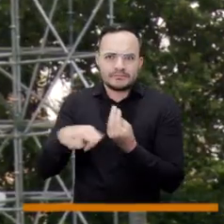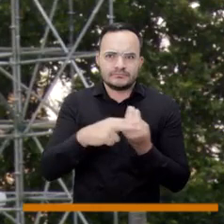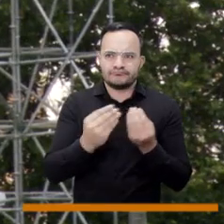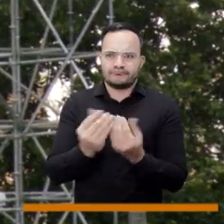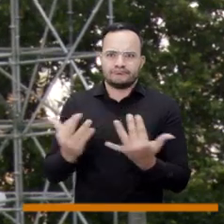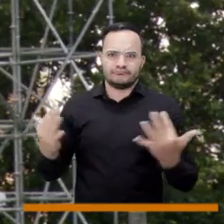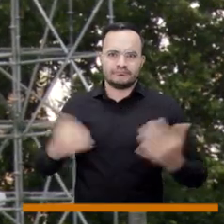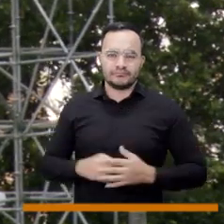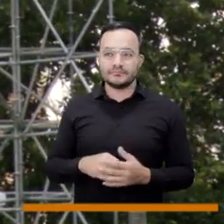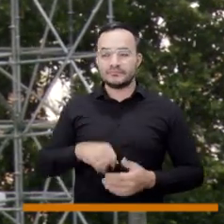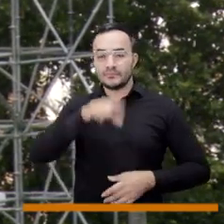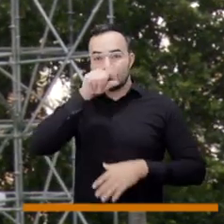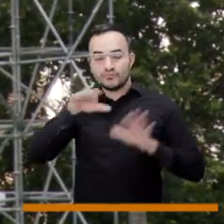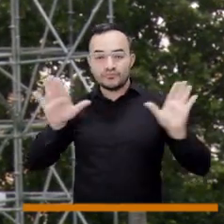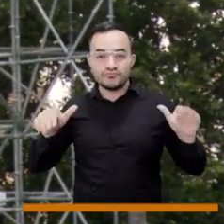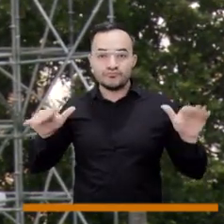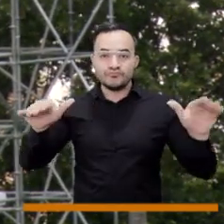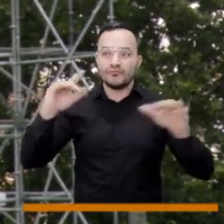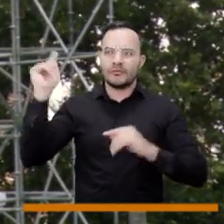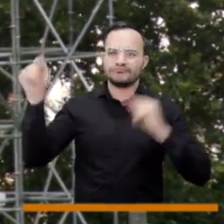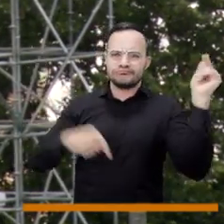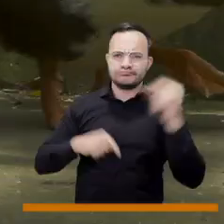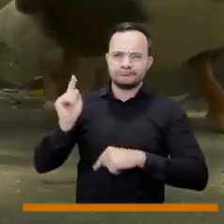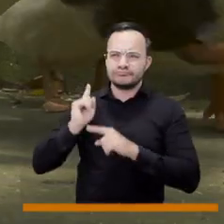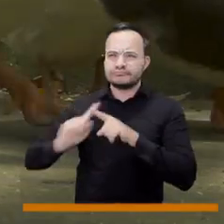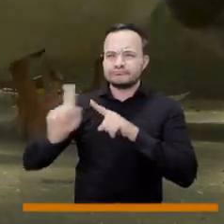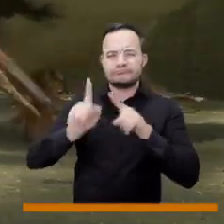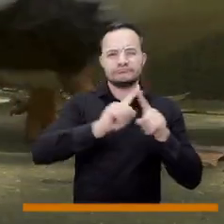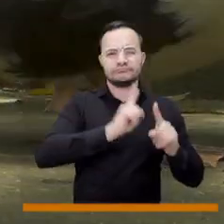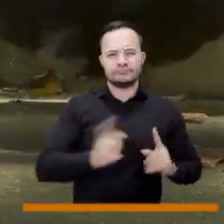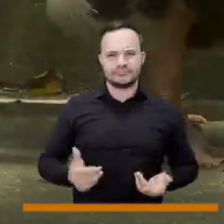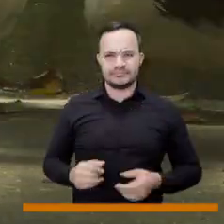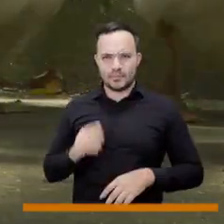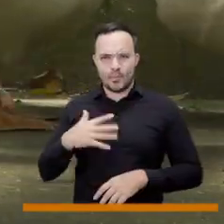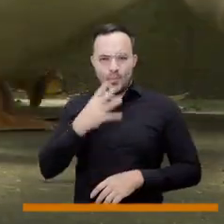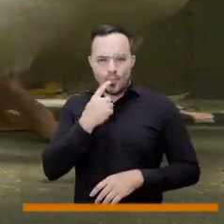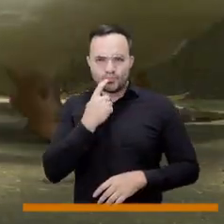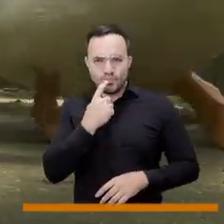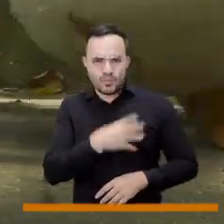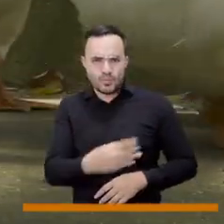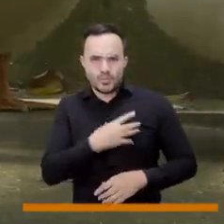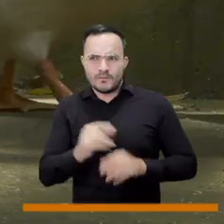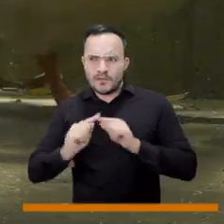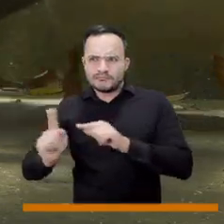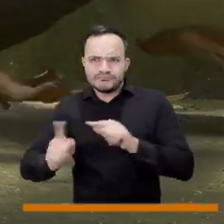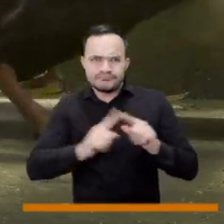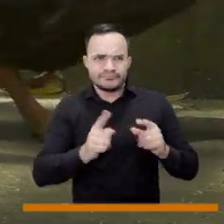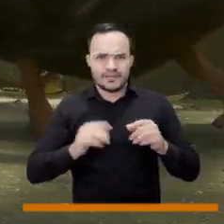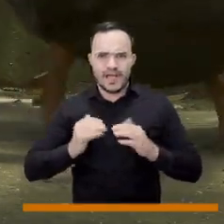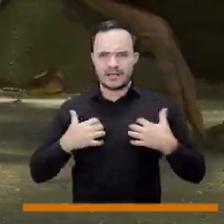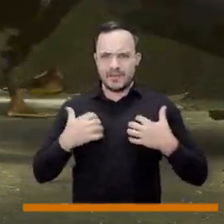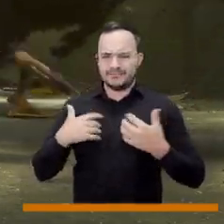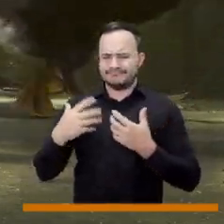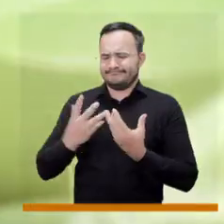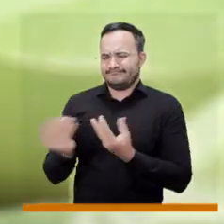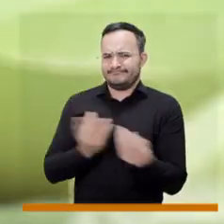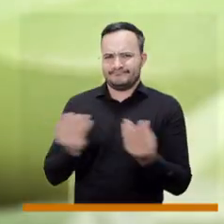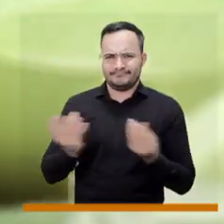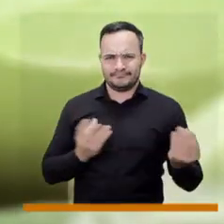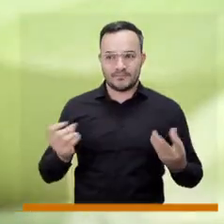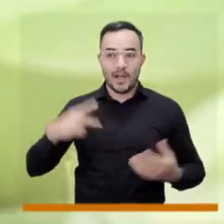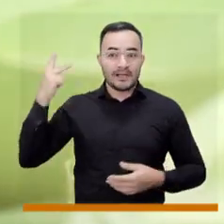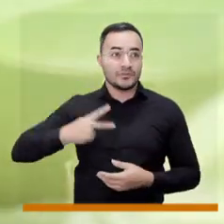de 200 tipos de aves, muchas especies de mamíferos. Este lugar es un lugar ancestral, sus caminos nos cuentan muchas